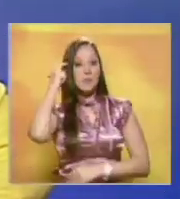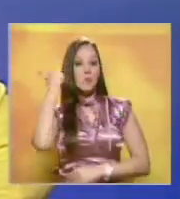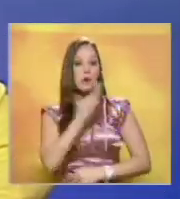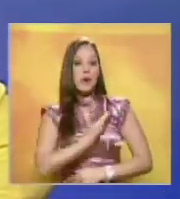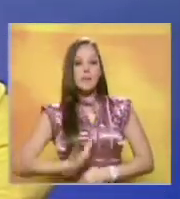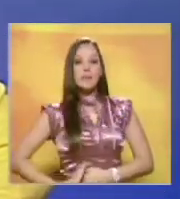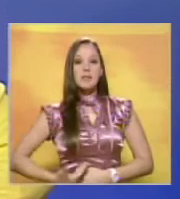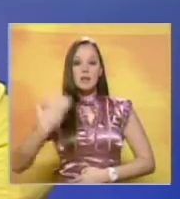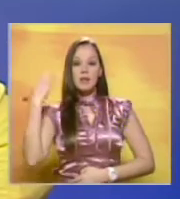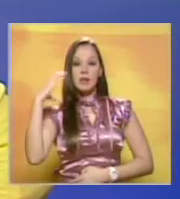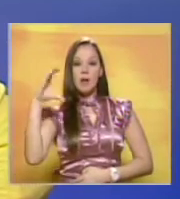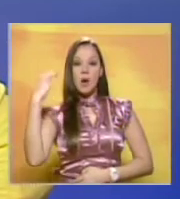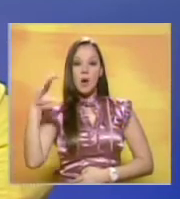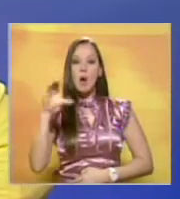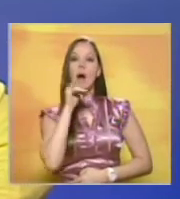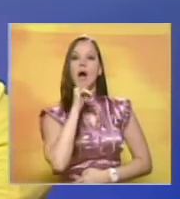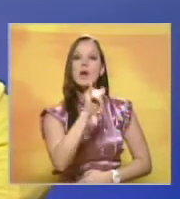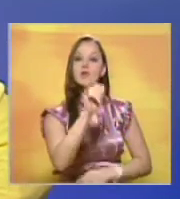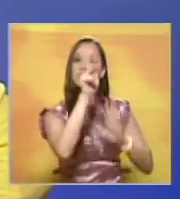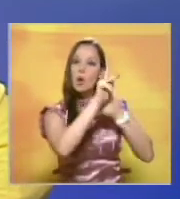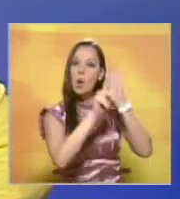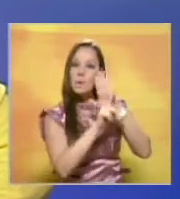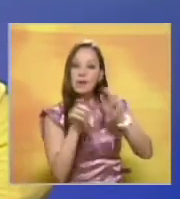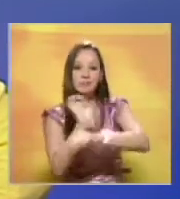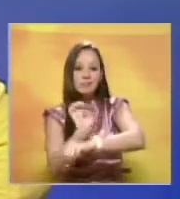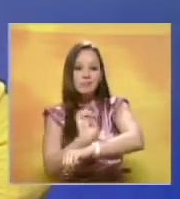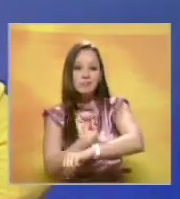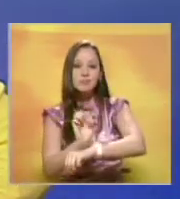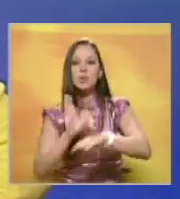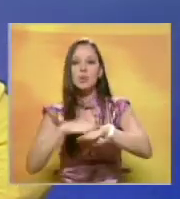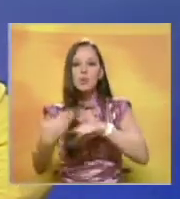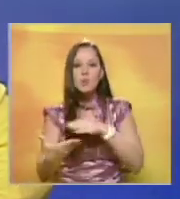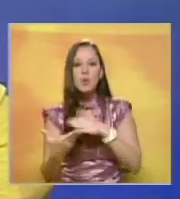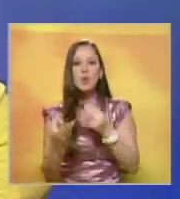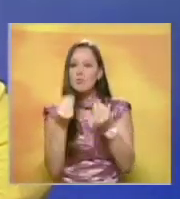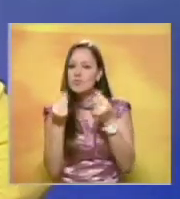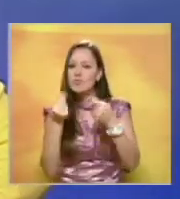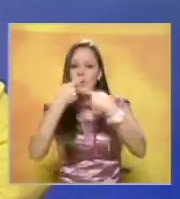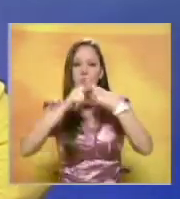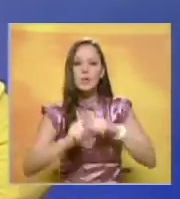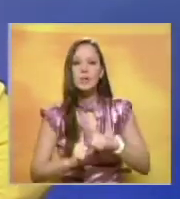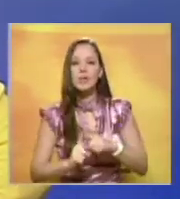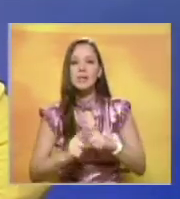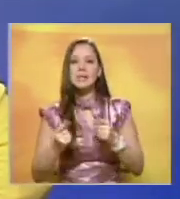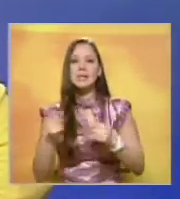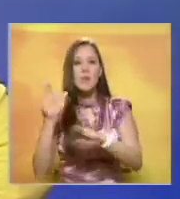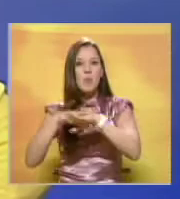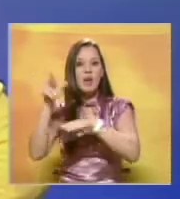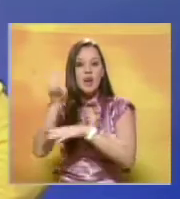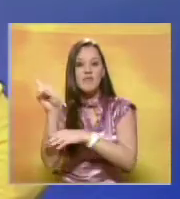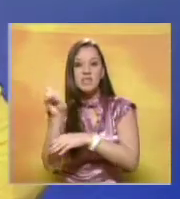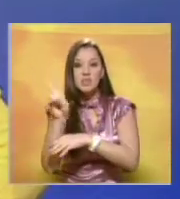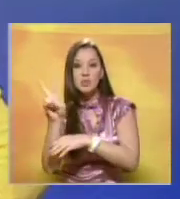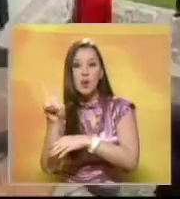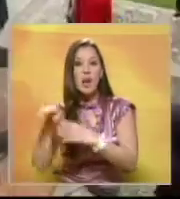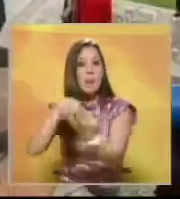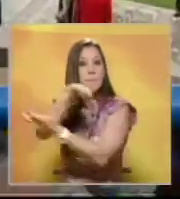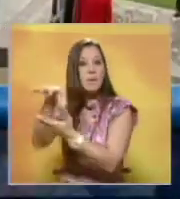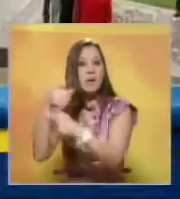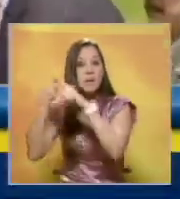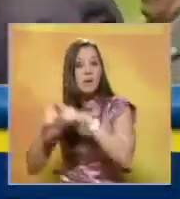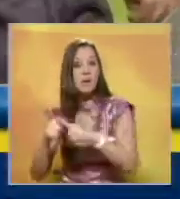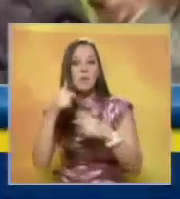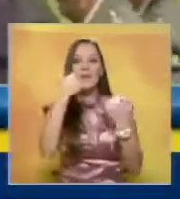de Colombia, Juan Manuel Santos, anunció un plan de emergencia para enfrentar los efectos económicos de la crisis venezolana en la frontera. El